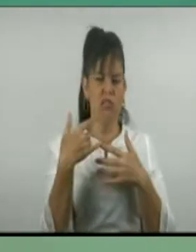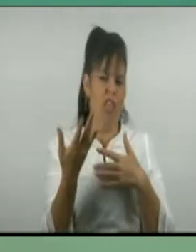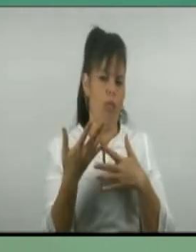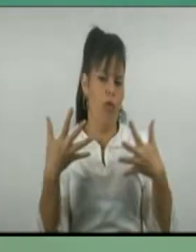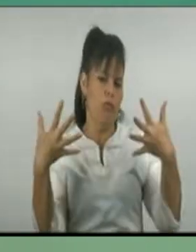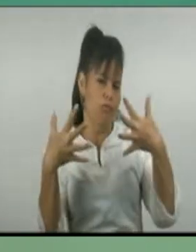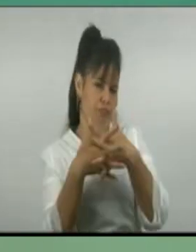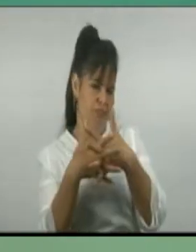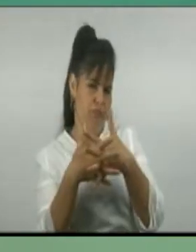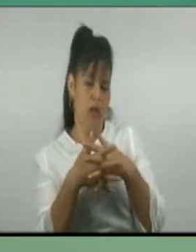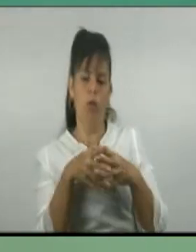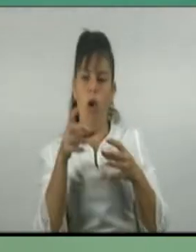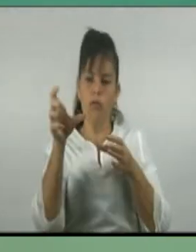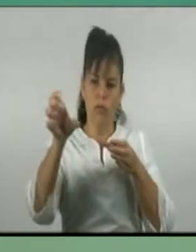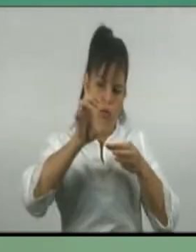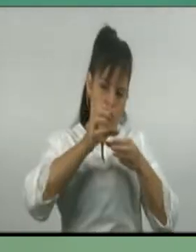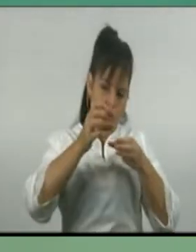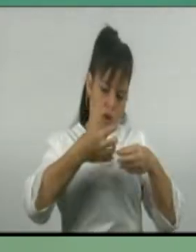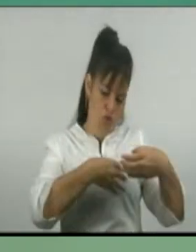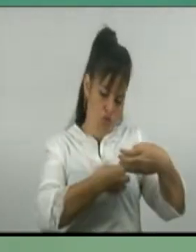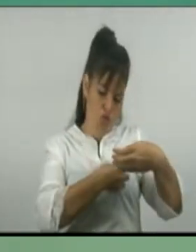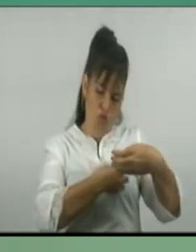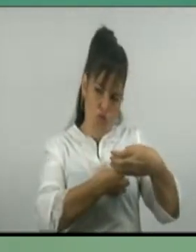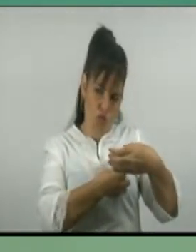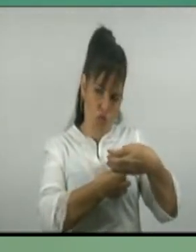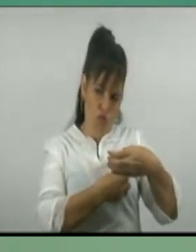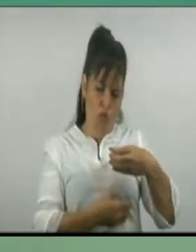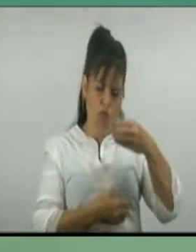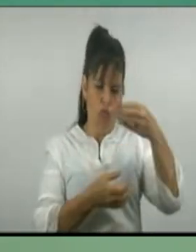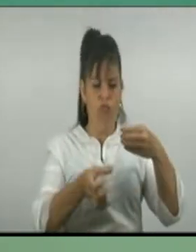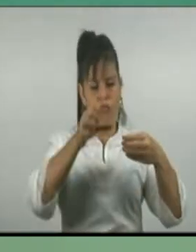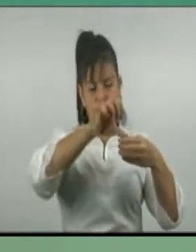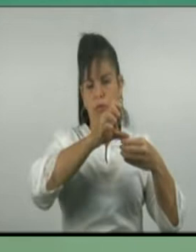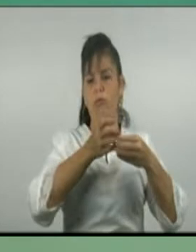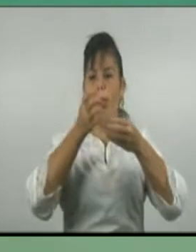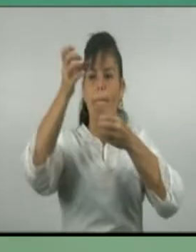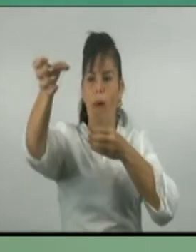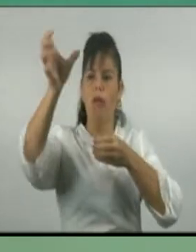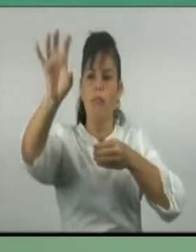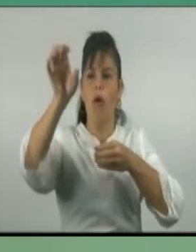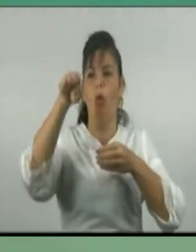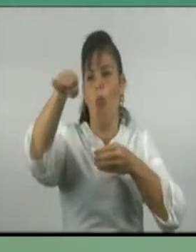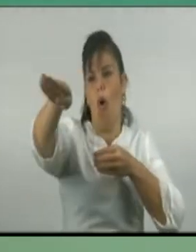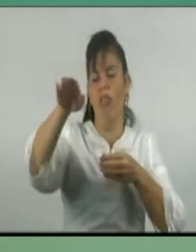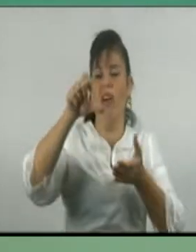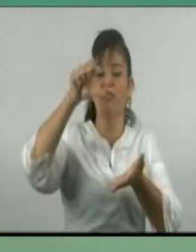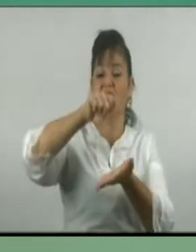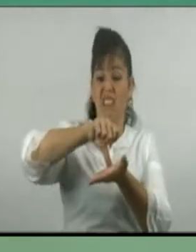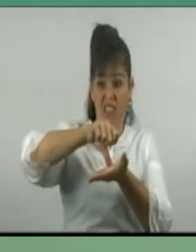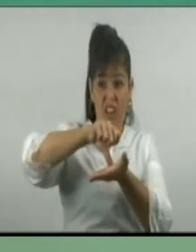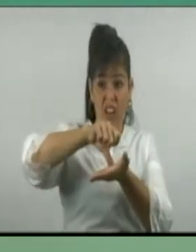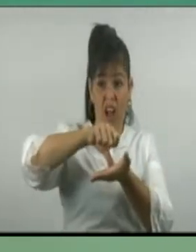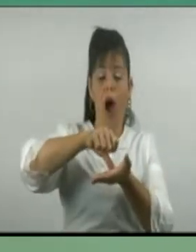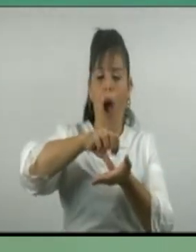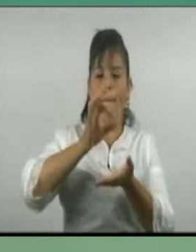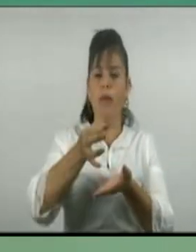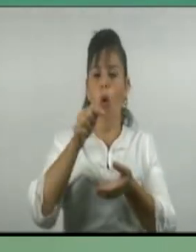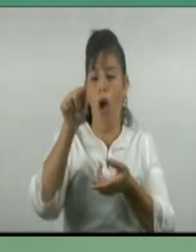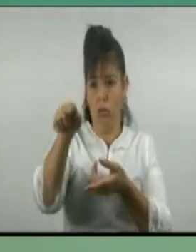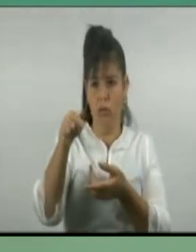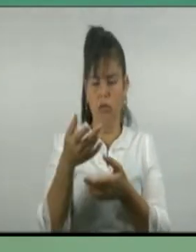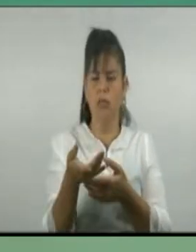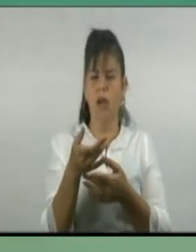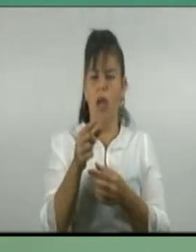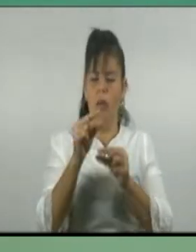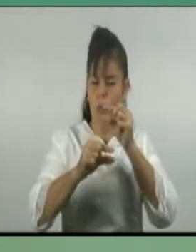proceso de recolección de esa leche humana y la llevan hasta el banco central para realizarles los procesos